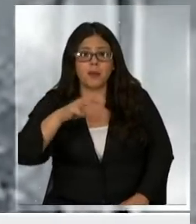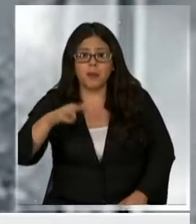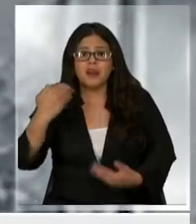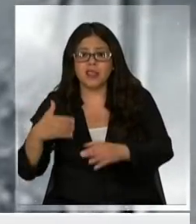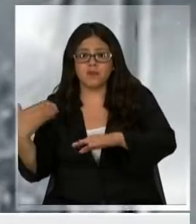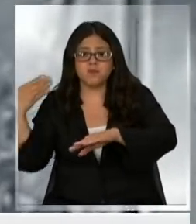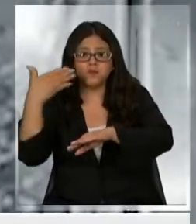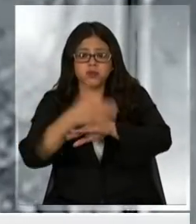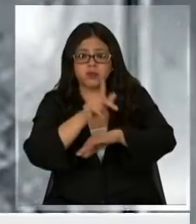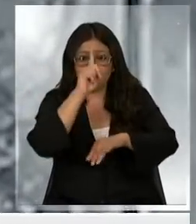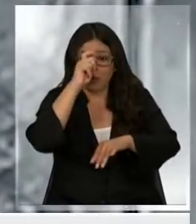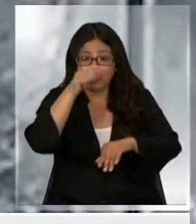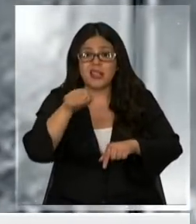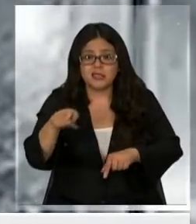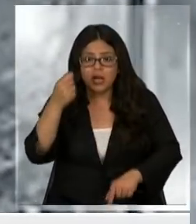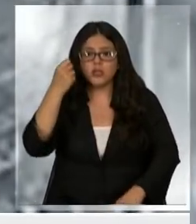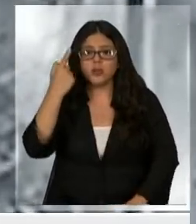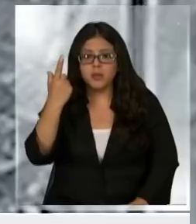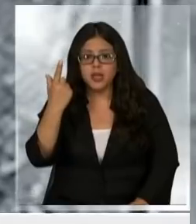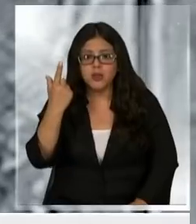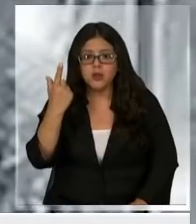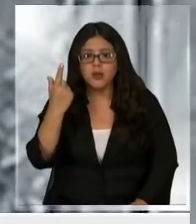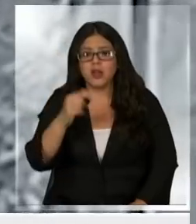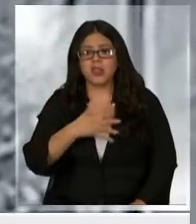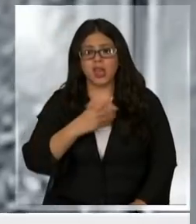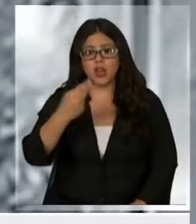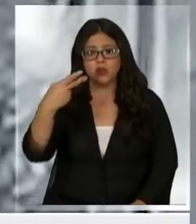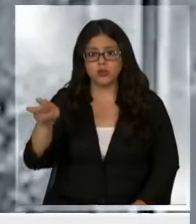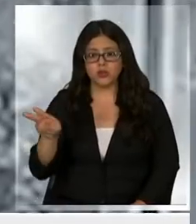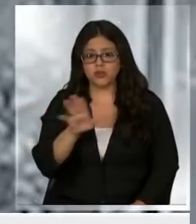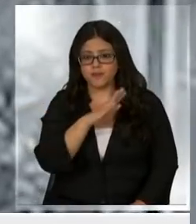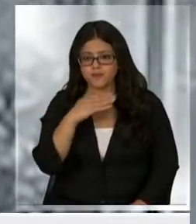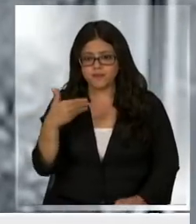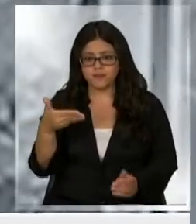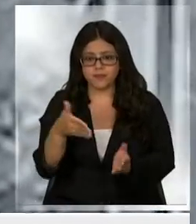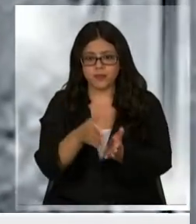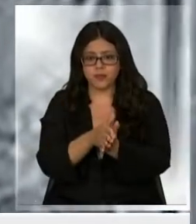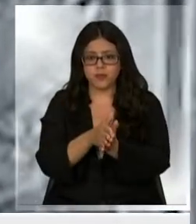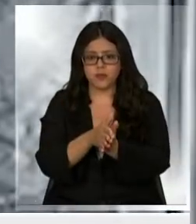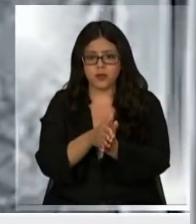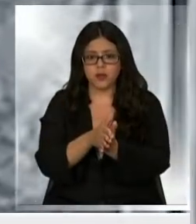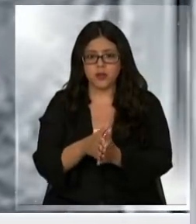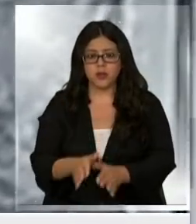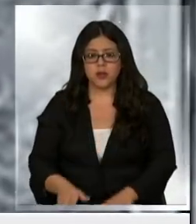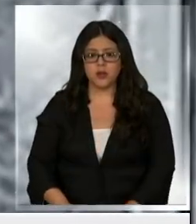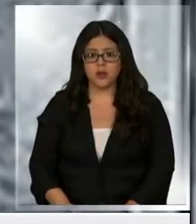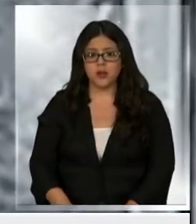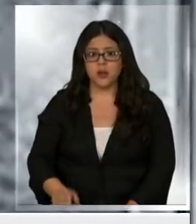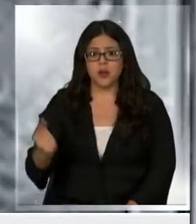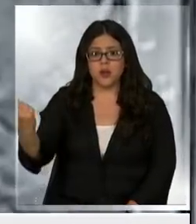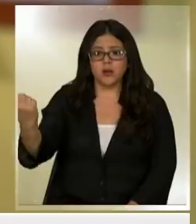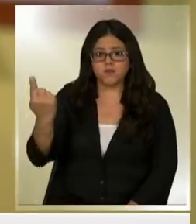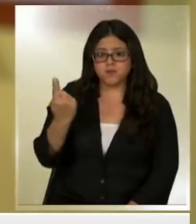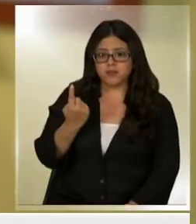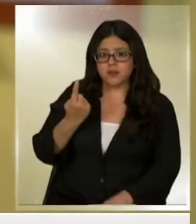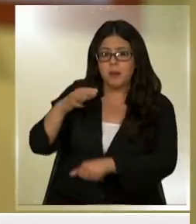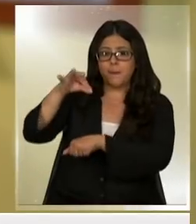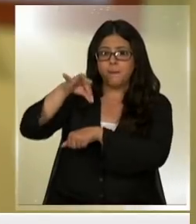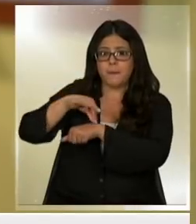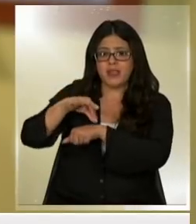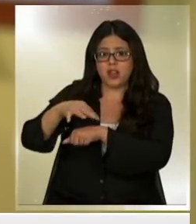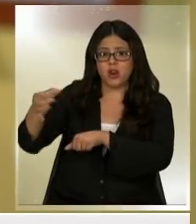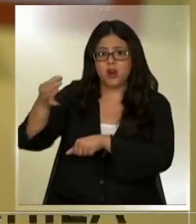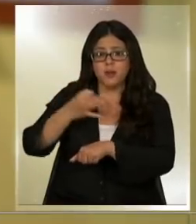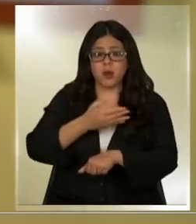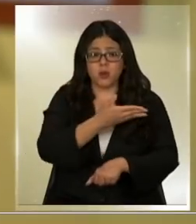al hospital y allá se enteraron que su amado Nachito estaba muerto. Llegó un doctor y dice,